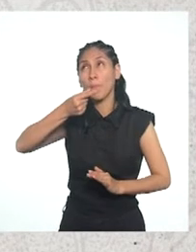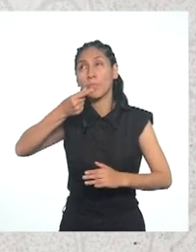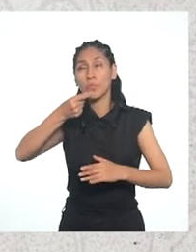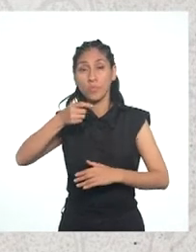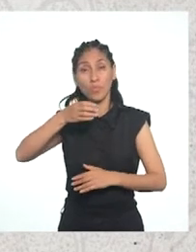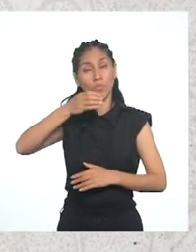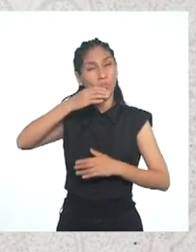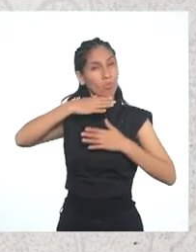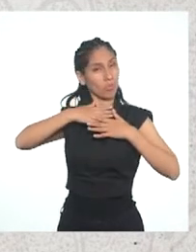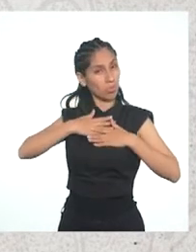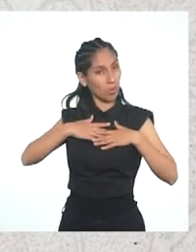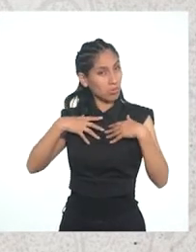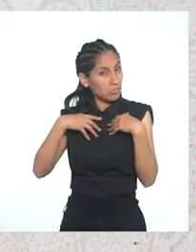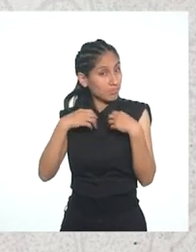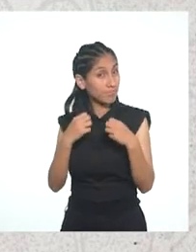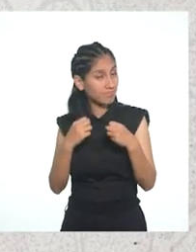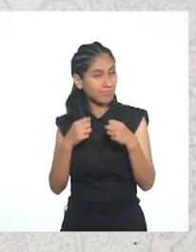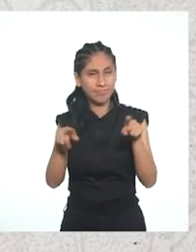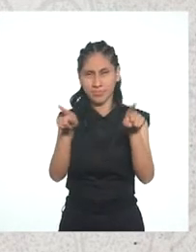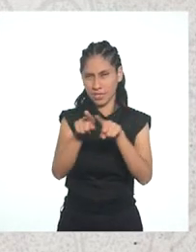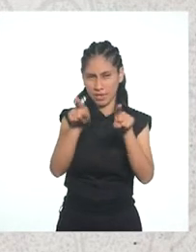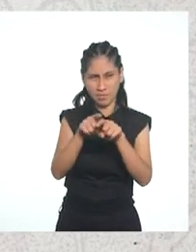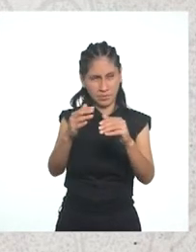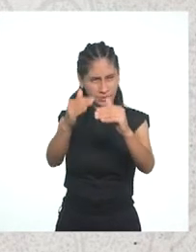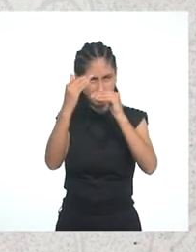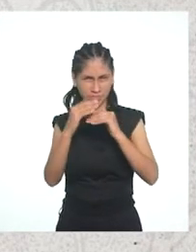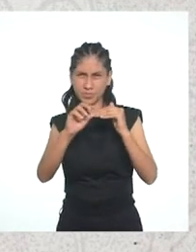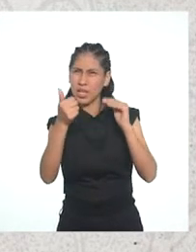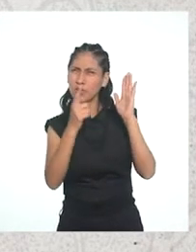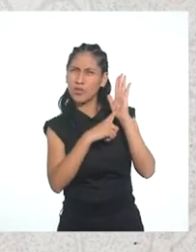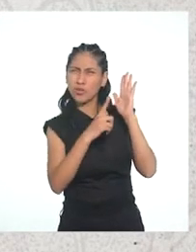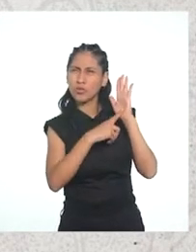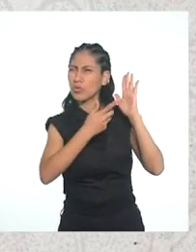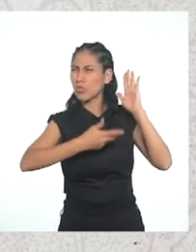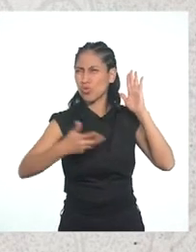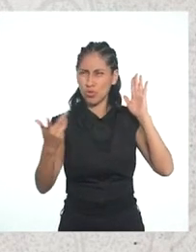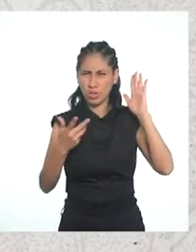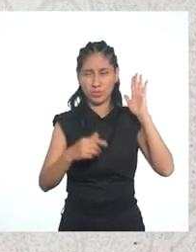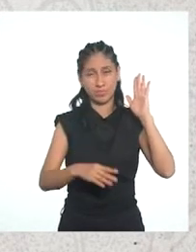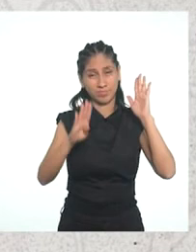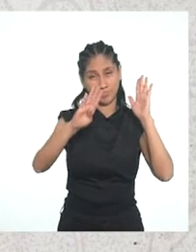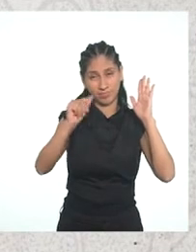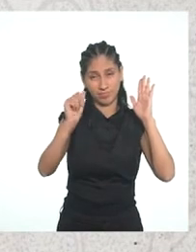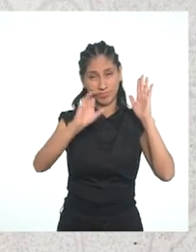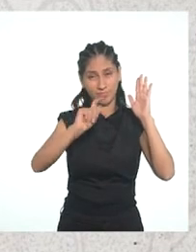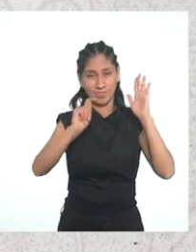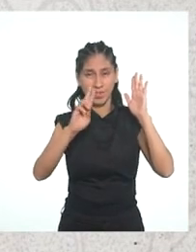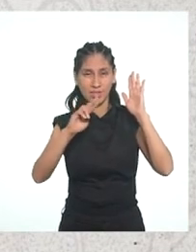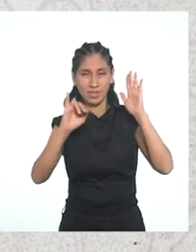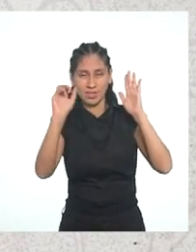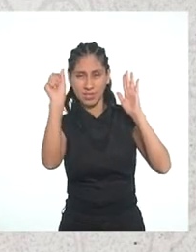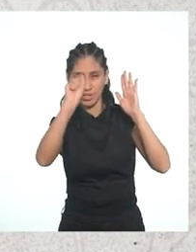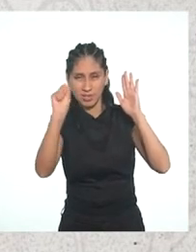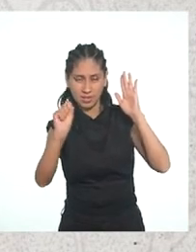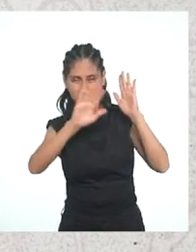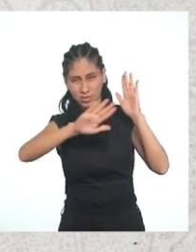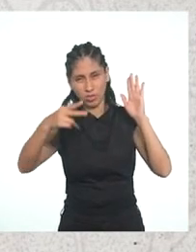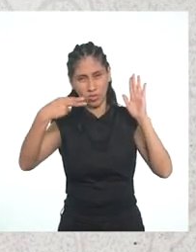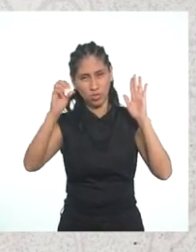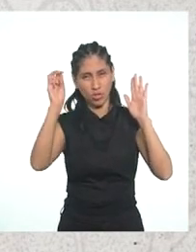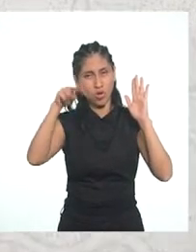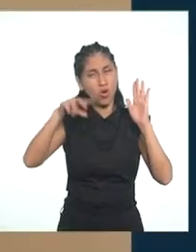antibiótico. Las principales especies productoras de antibióticos son las bacterias, hongos